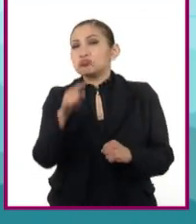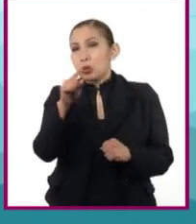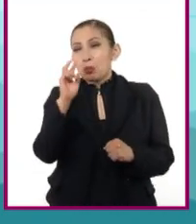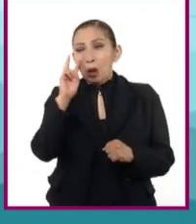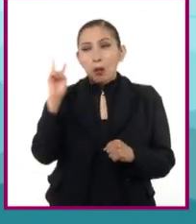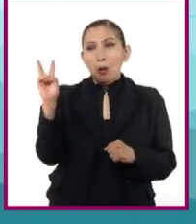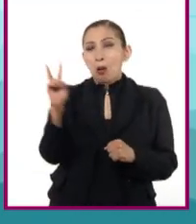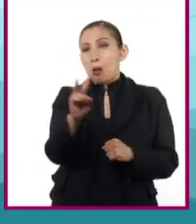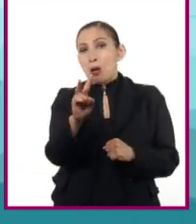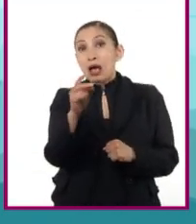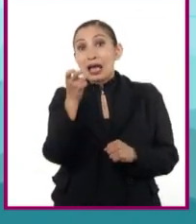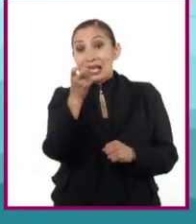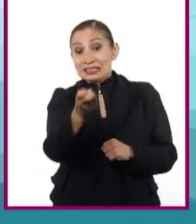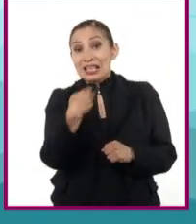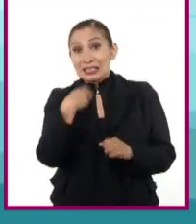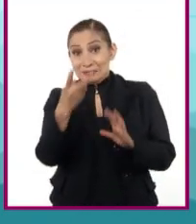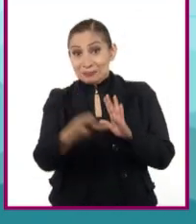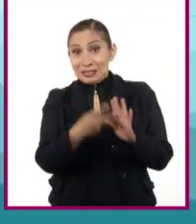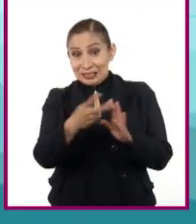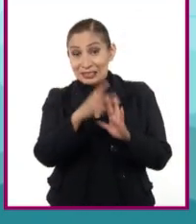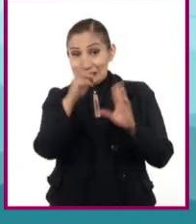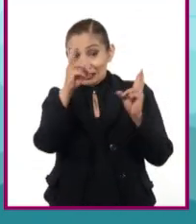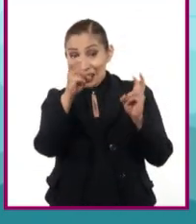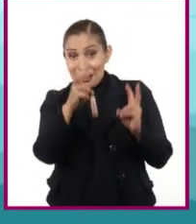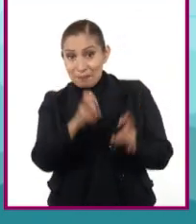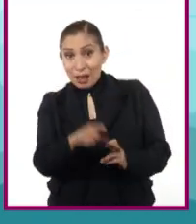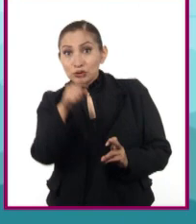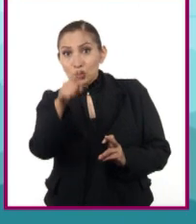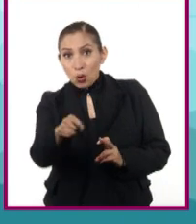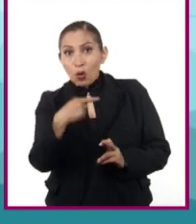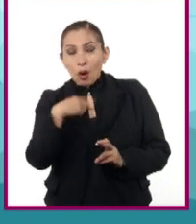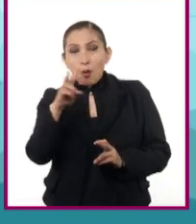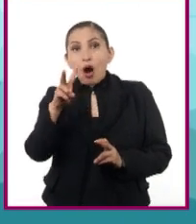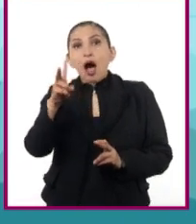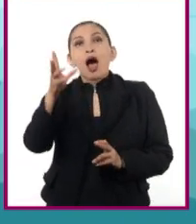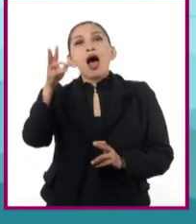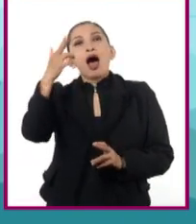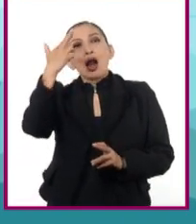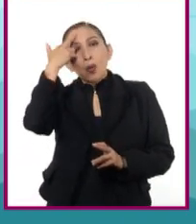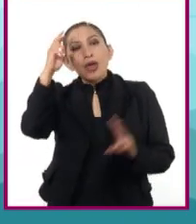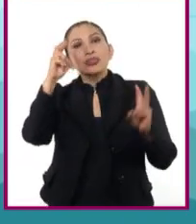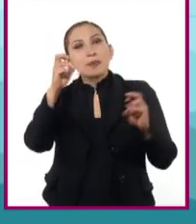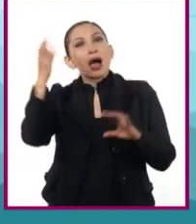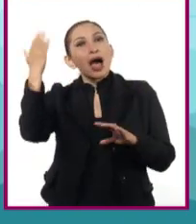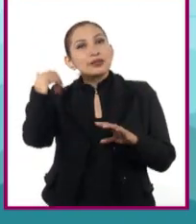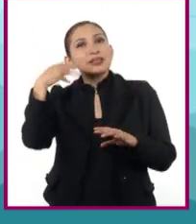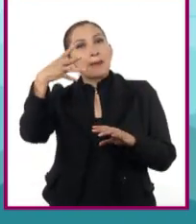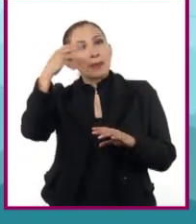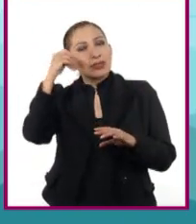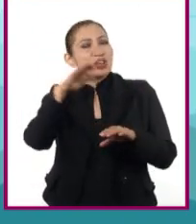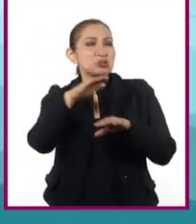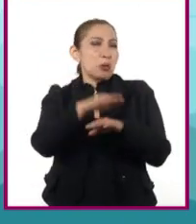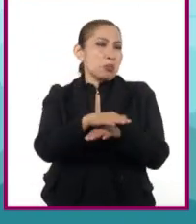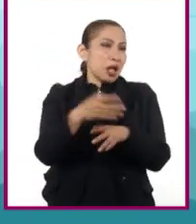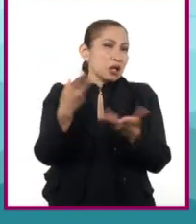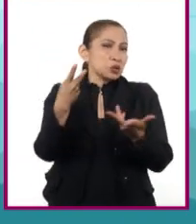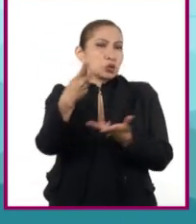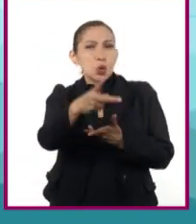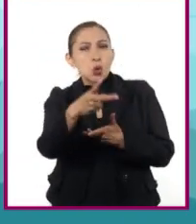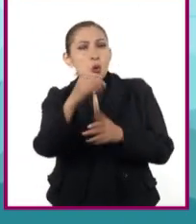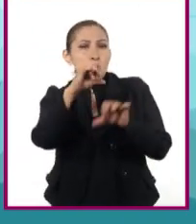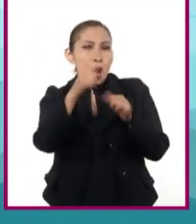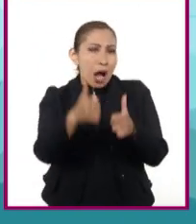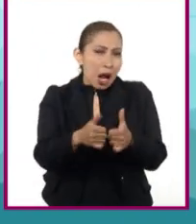han dado cuenta que con estas emisiones también refuerzan temas que ya habían visto en clases relacionados con